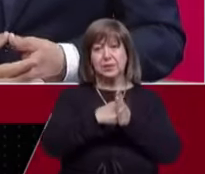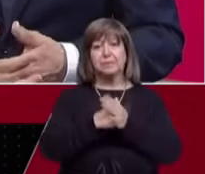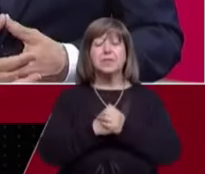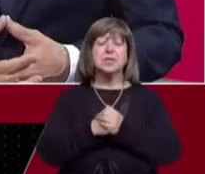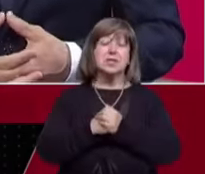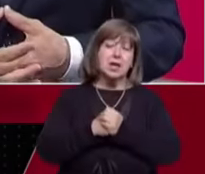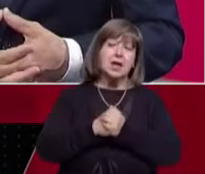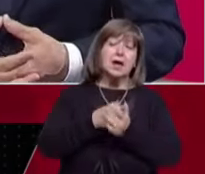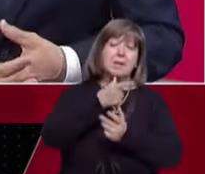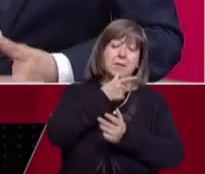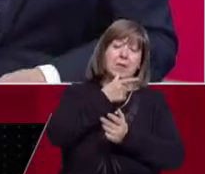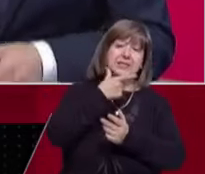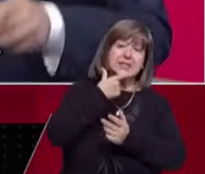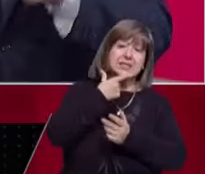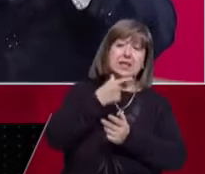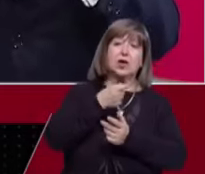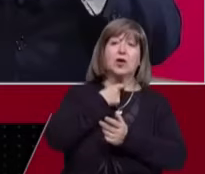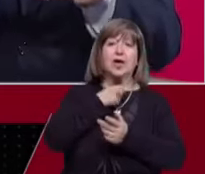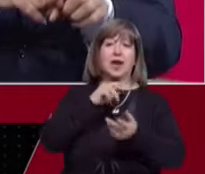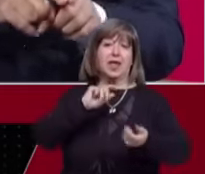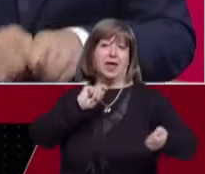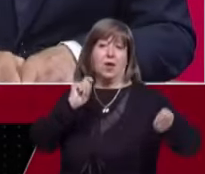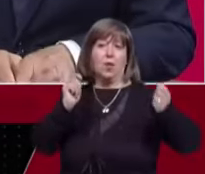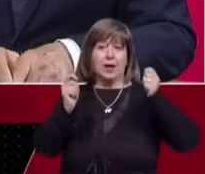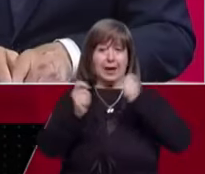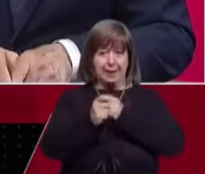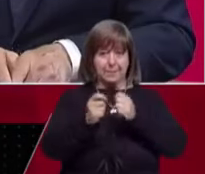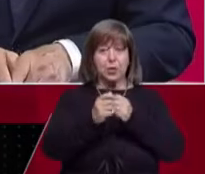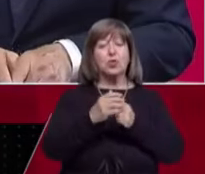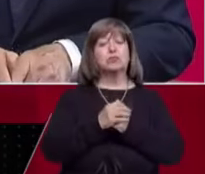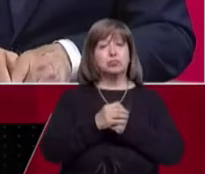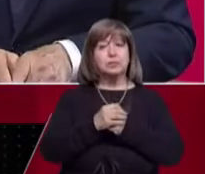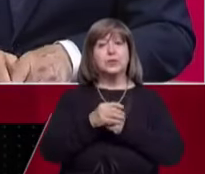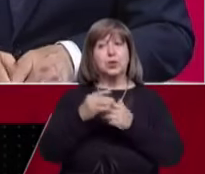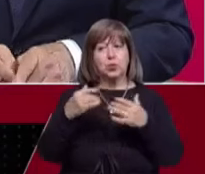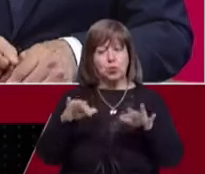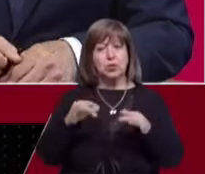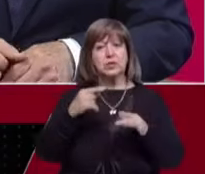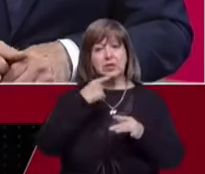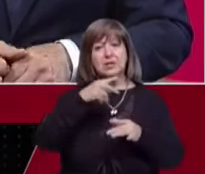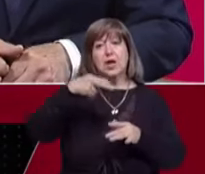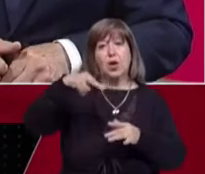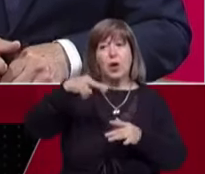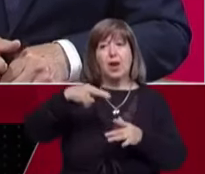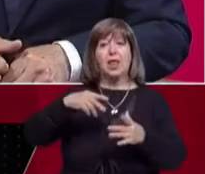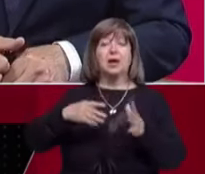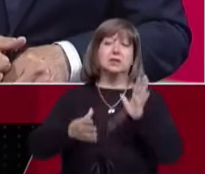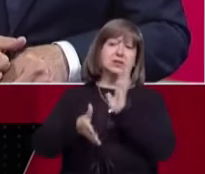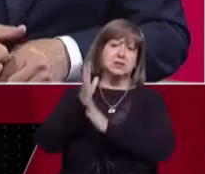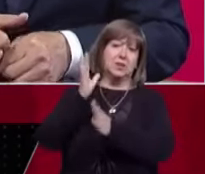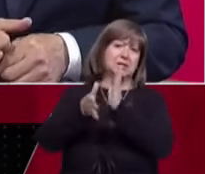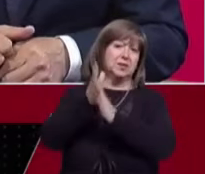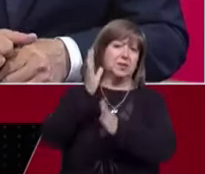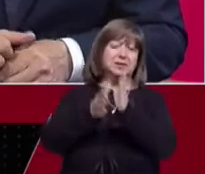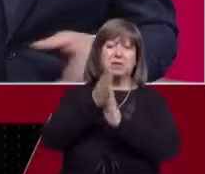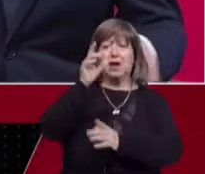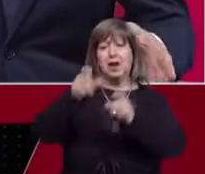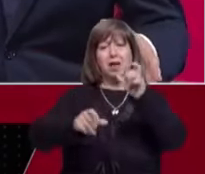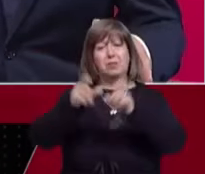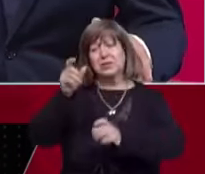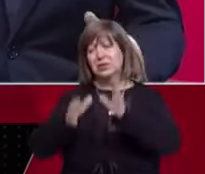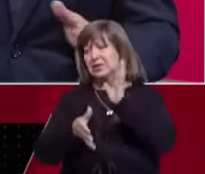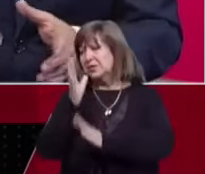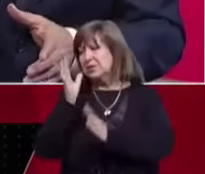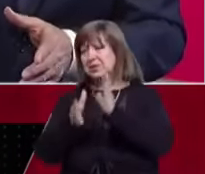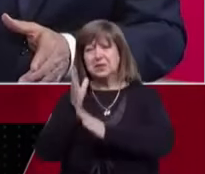no se dio. Exacto. Es de los mayores éxodos que se ha dado en los últimos años el que ha sufrido Venezuela, Carlos. Sí, toda una crisis humanitaria,